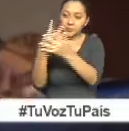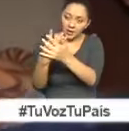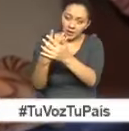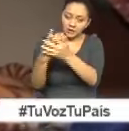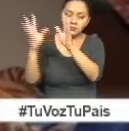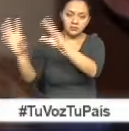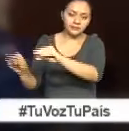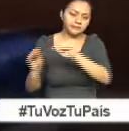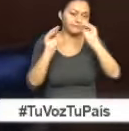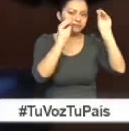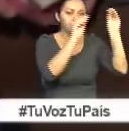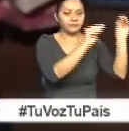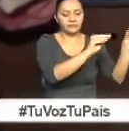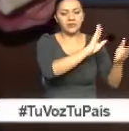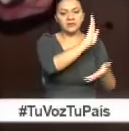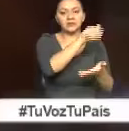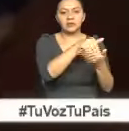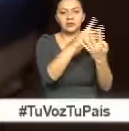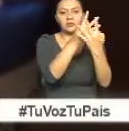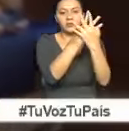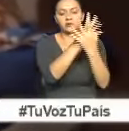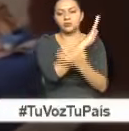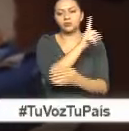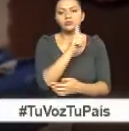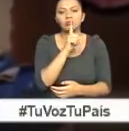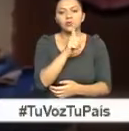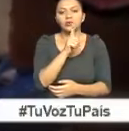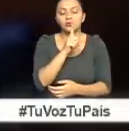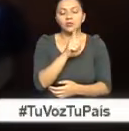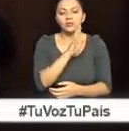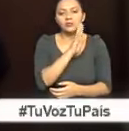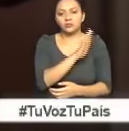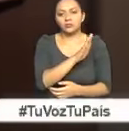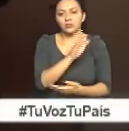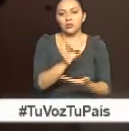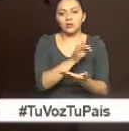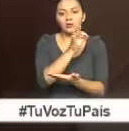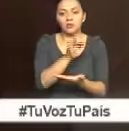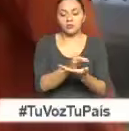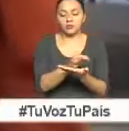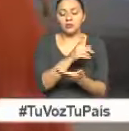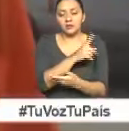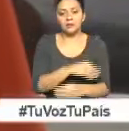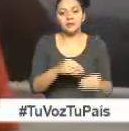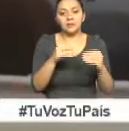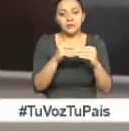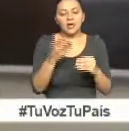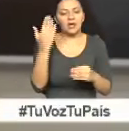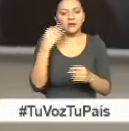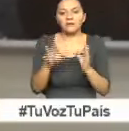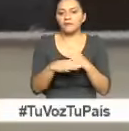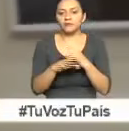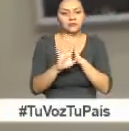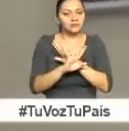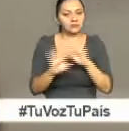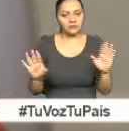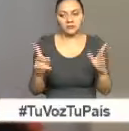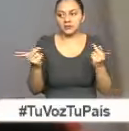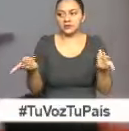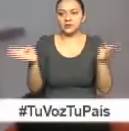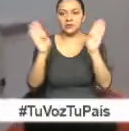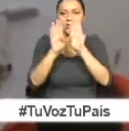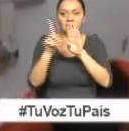ex penal hasta el Centro de Rehabilitación Social Regional Cotopaxi, y desde entonces dejó de funcionar el viejo